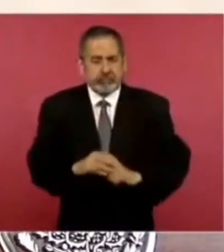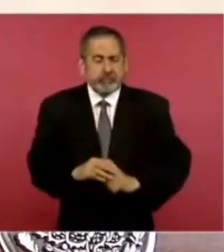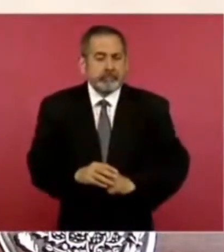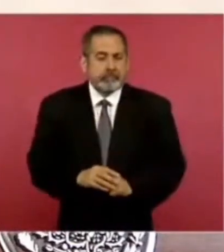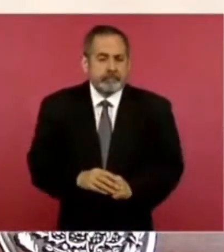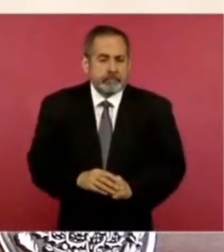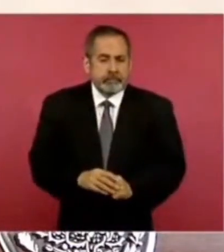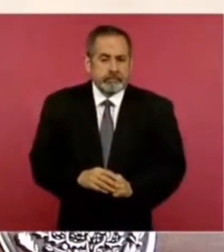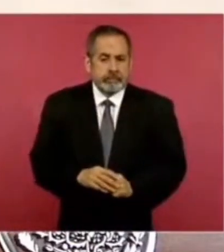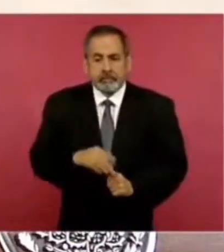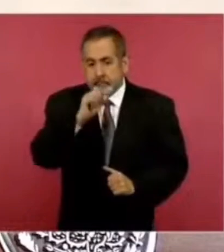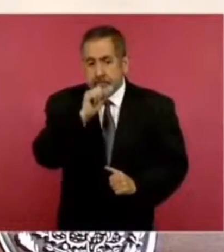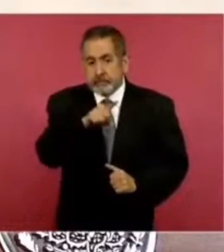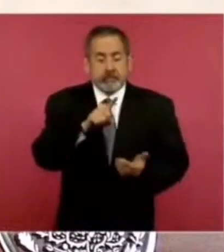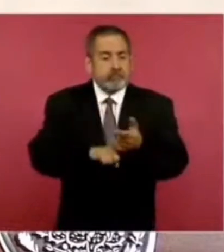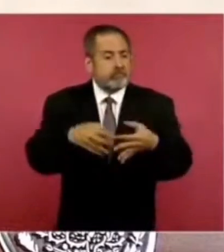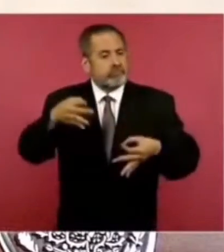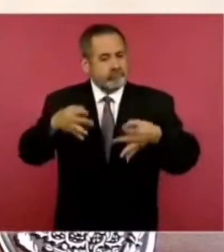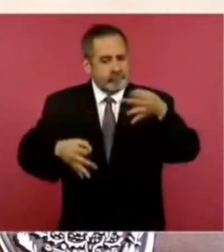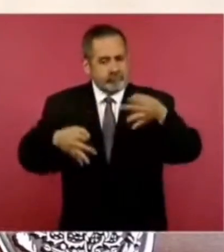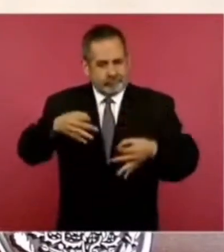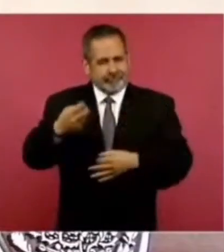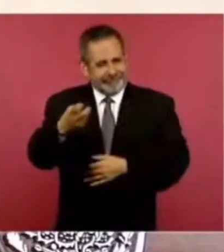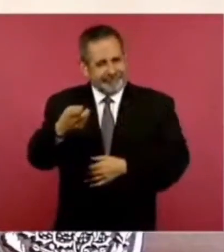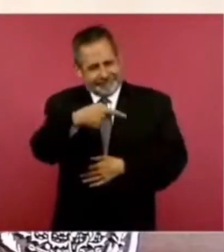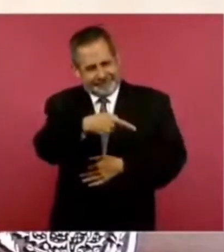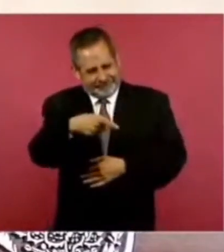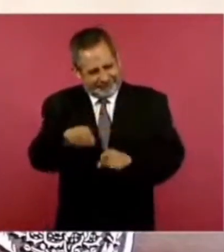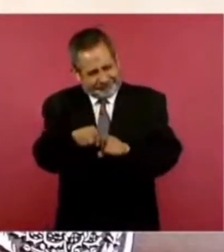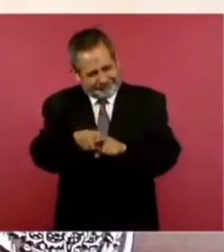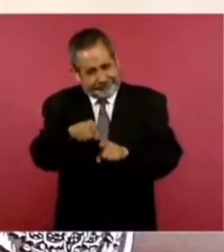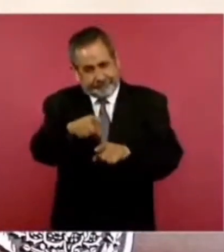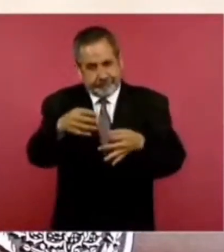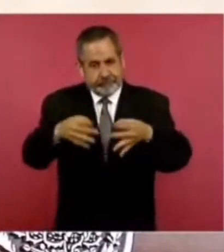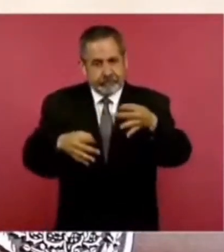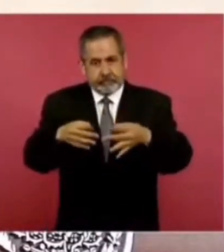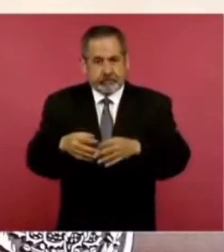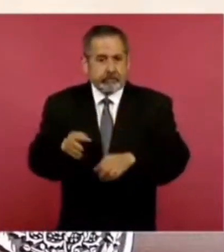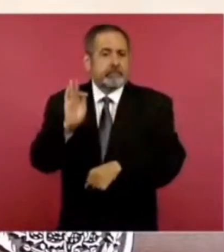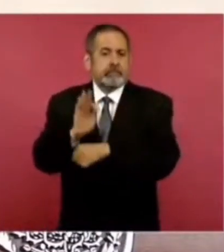Y me estoy tardando en tocar el tema porque ayer